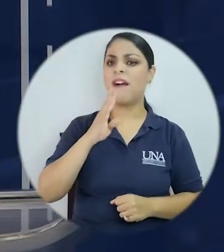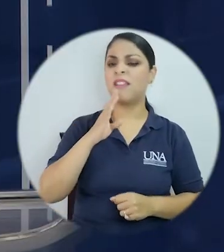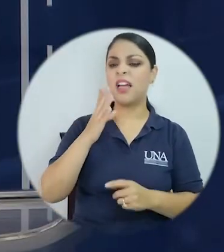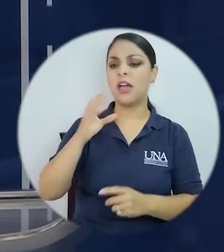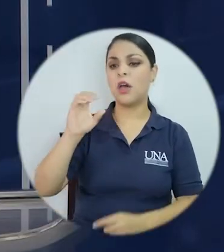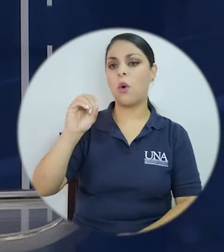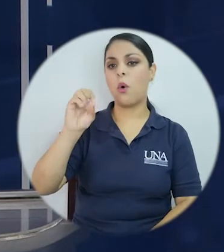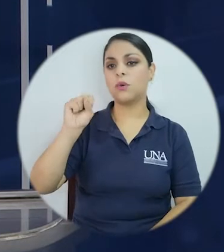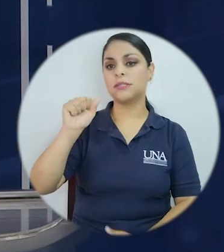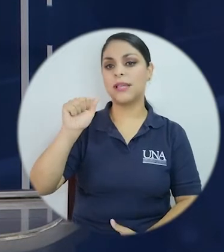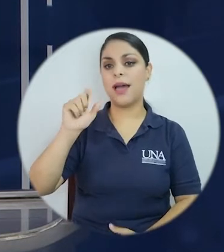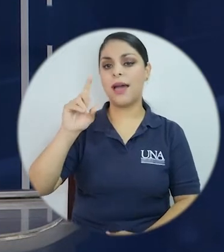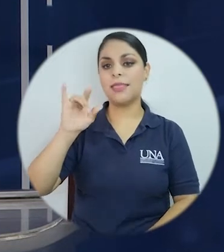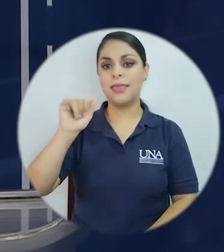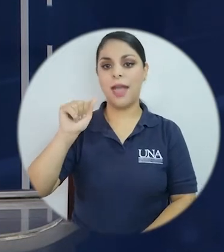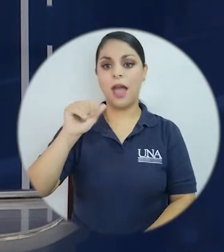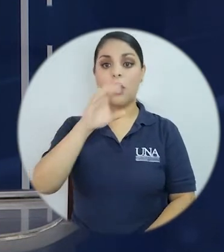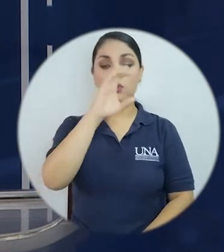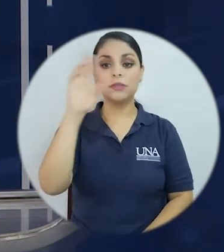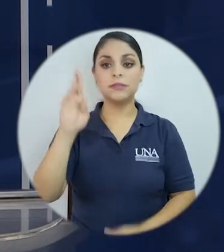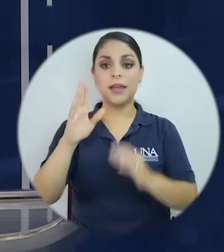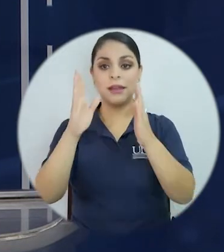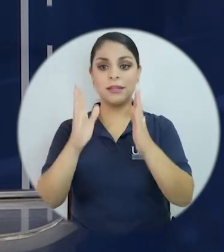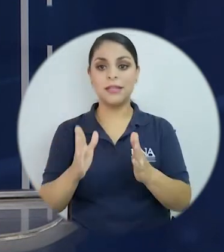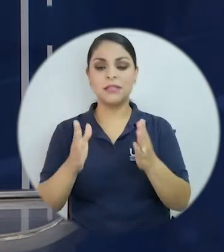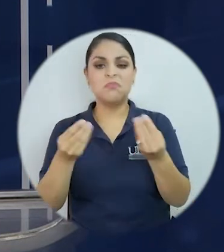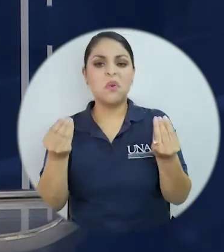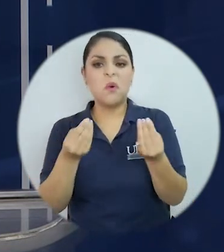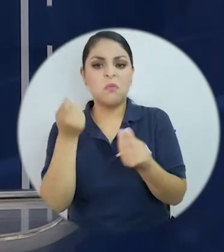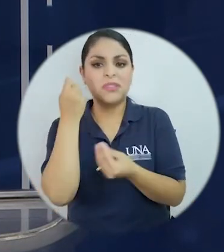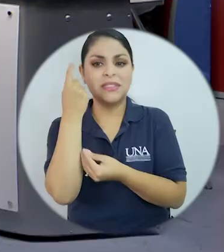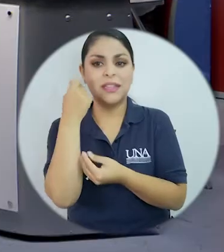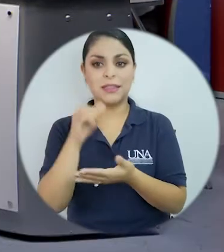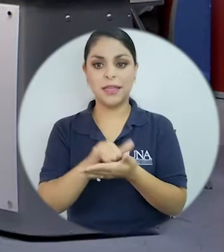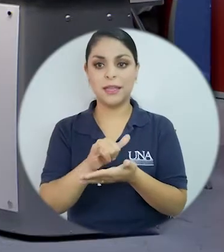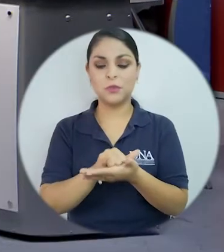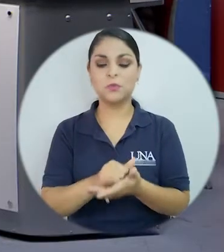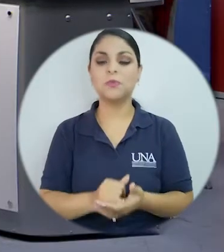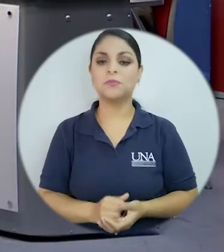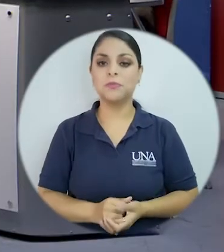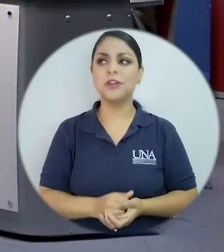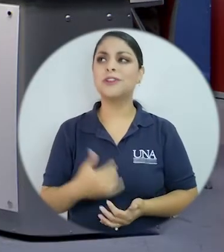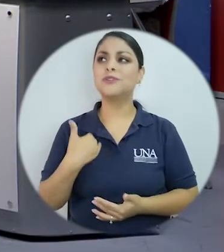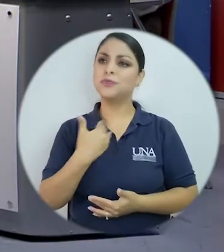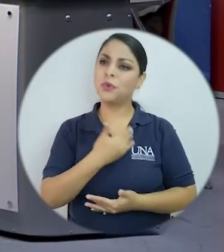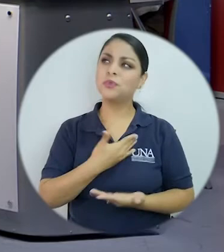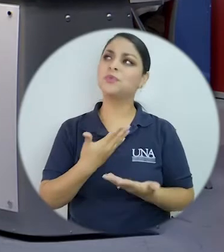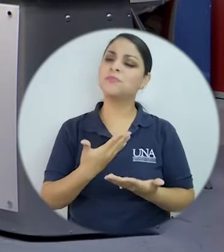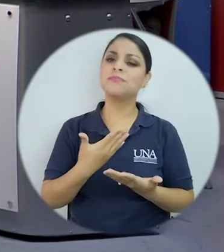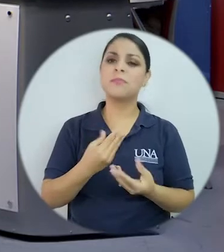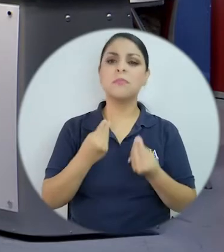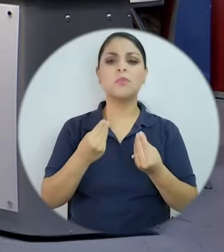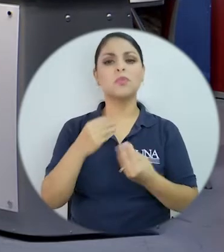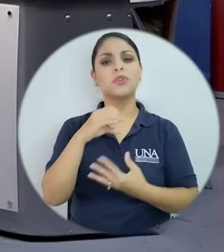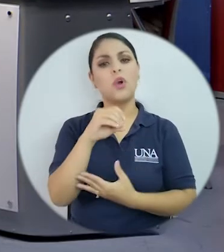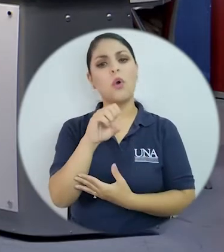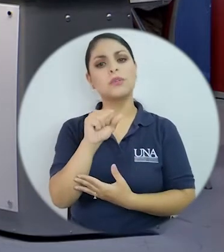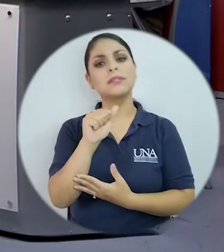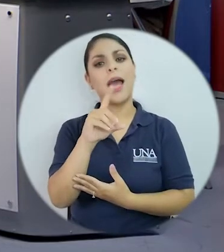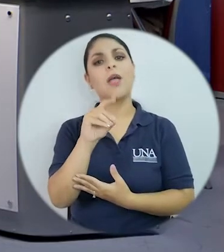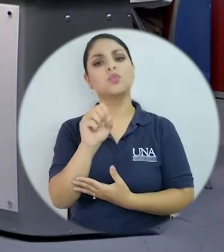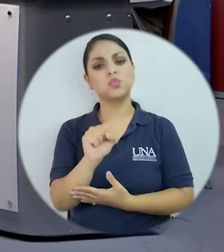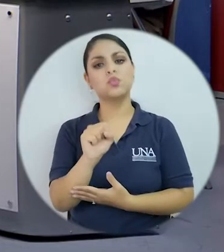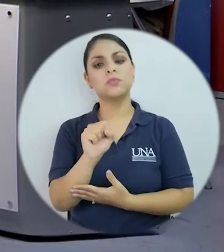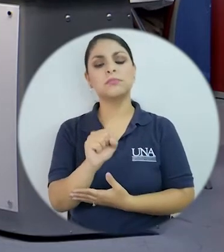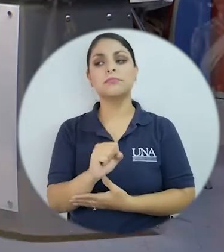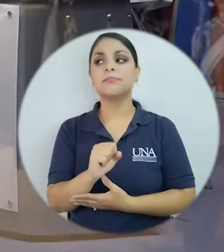osadía costarricense. ¿Cómo entendemos este calificativo? Yo no acabo de entender por qué fuimos tan osados, porque no podíamos